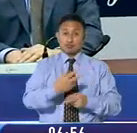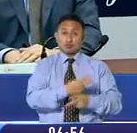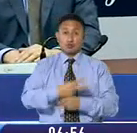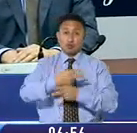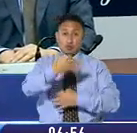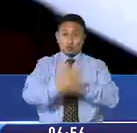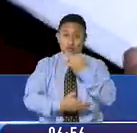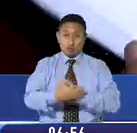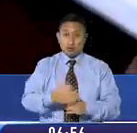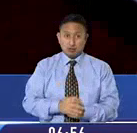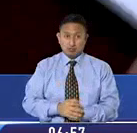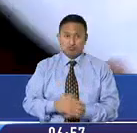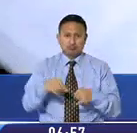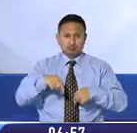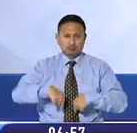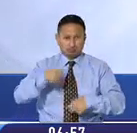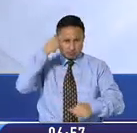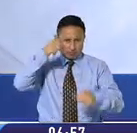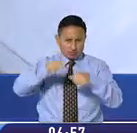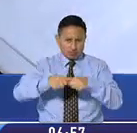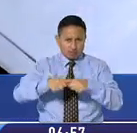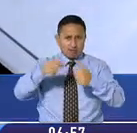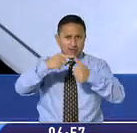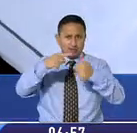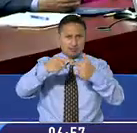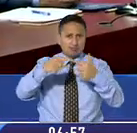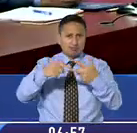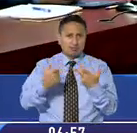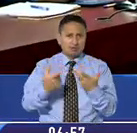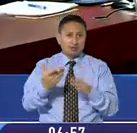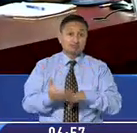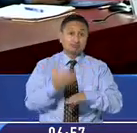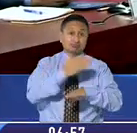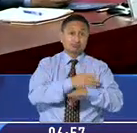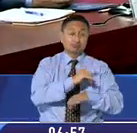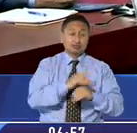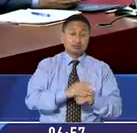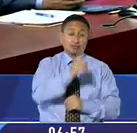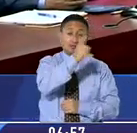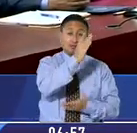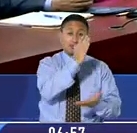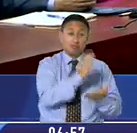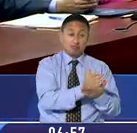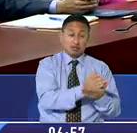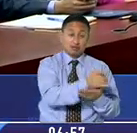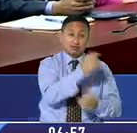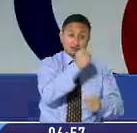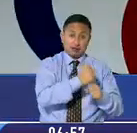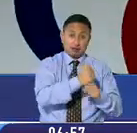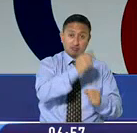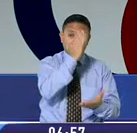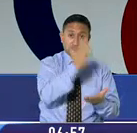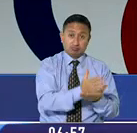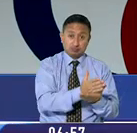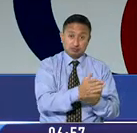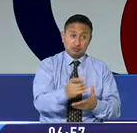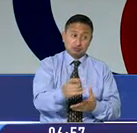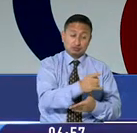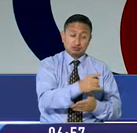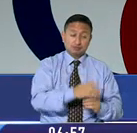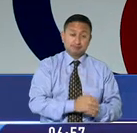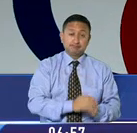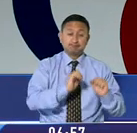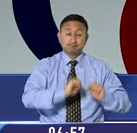de la Judicatura, trajo a la memoria algunos casos en donde se aplicó la medida preventiva de suspensión, como le faculta